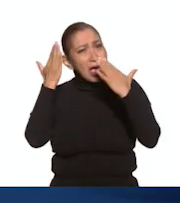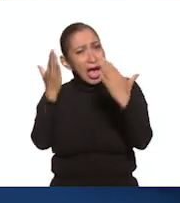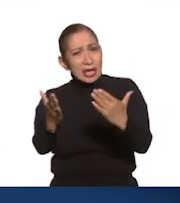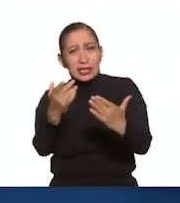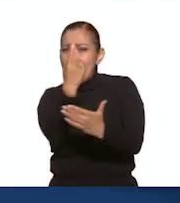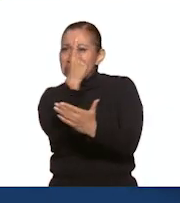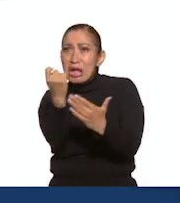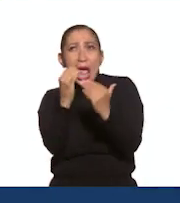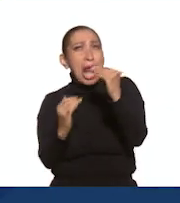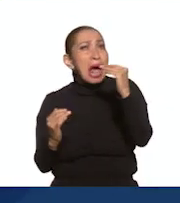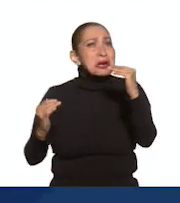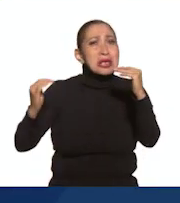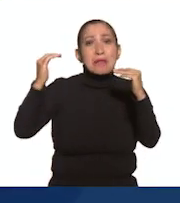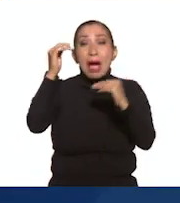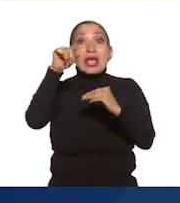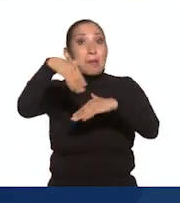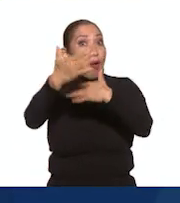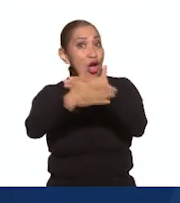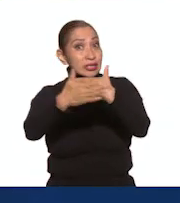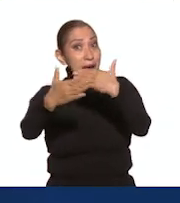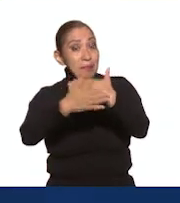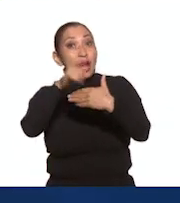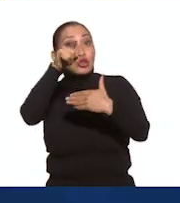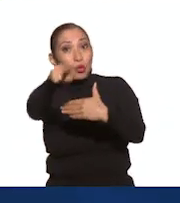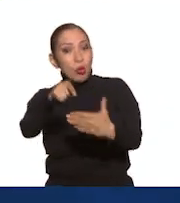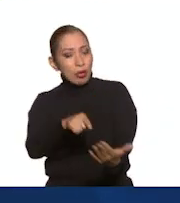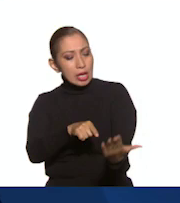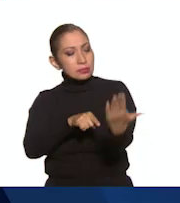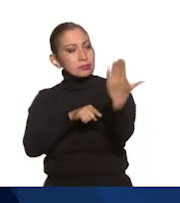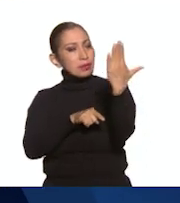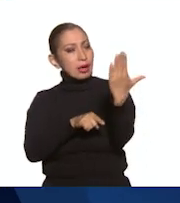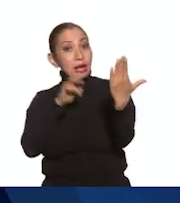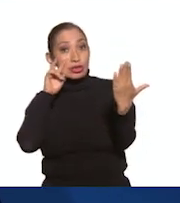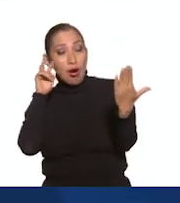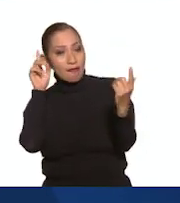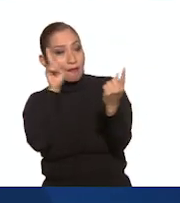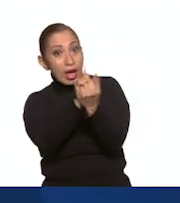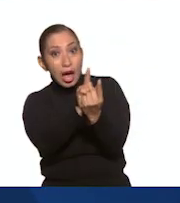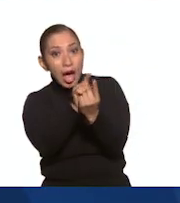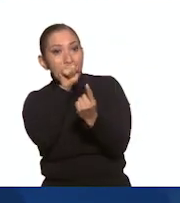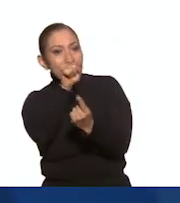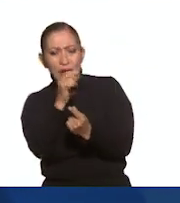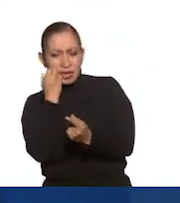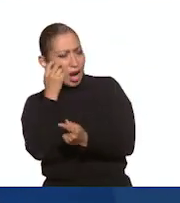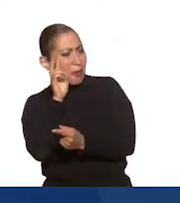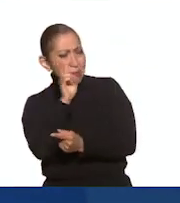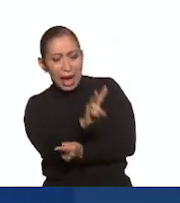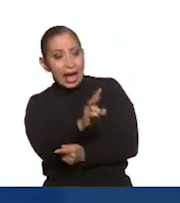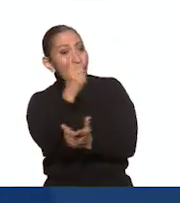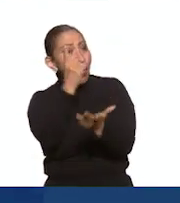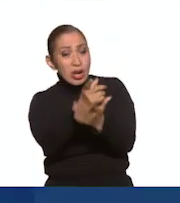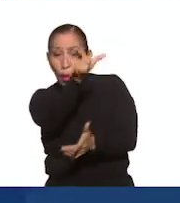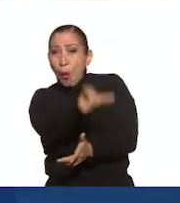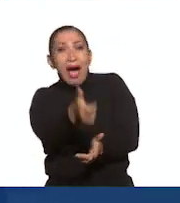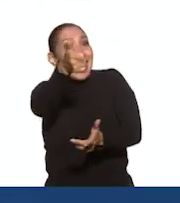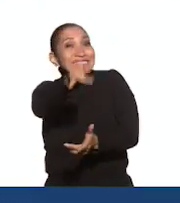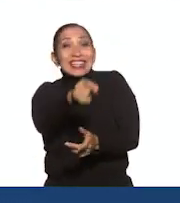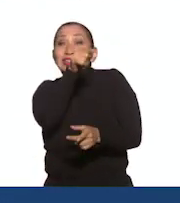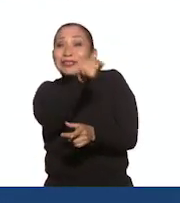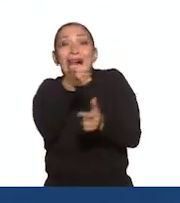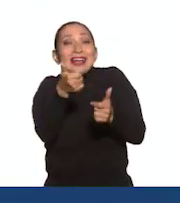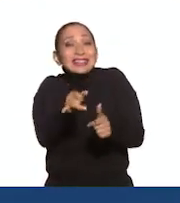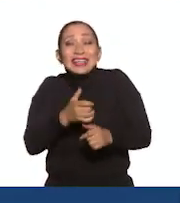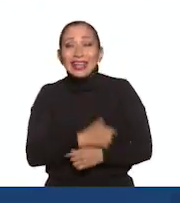100. Y la próxima vez que te vea, no quiero ver a nadie que no seas